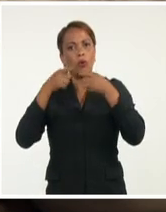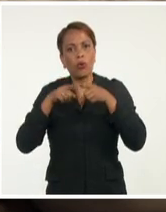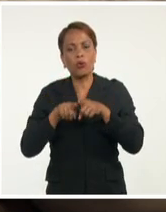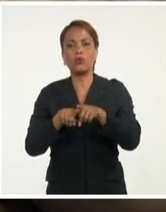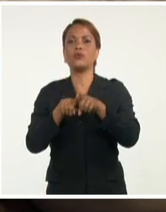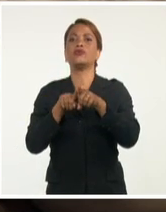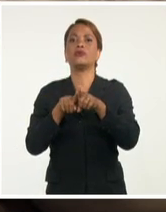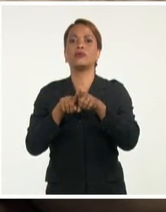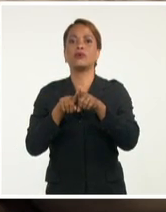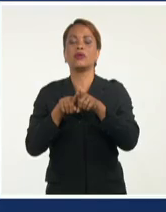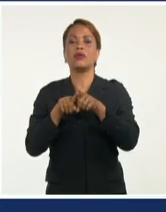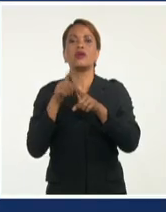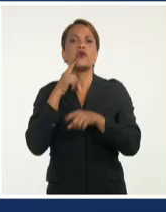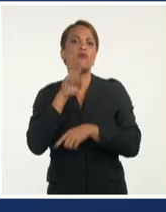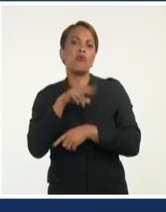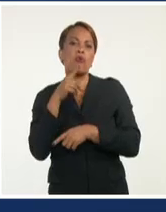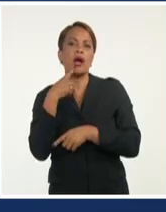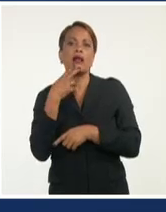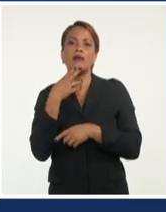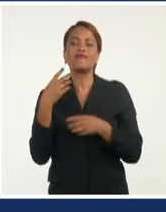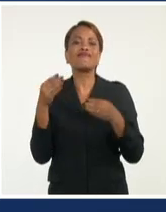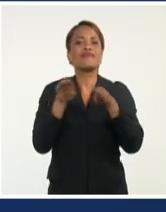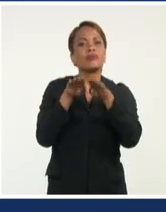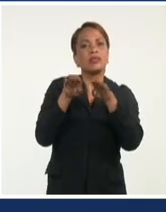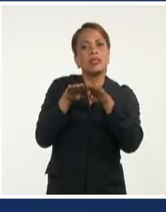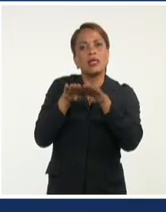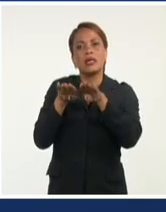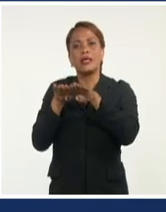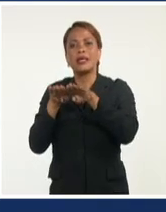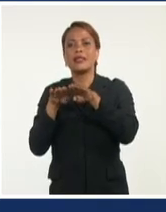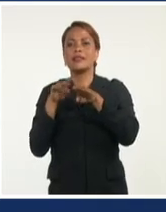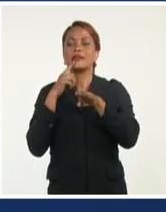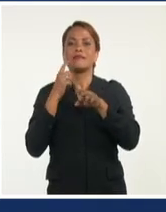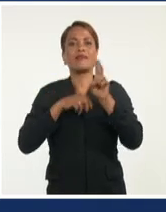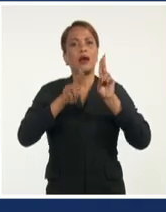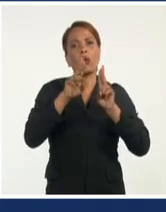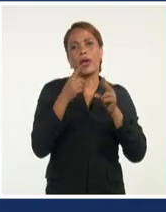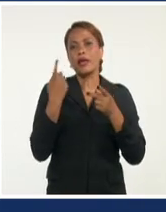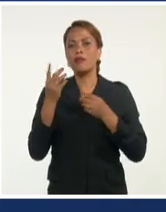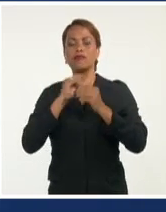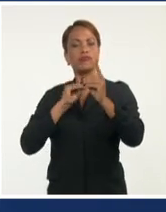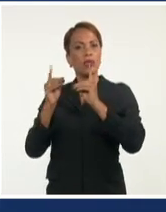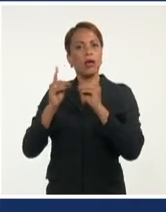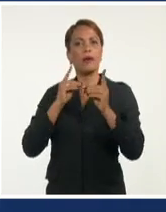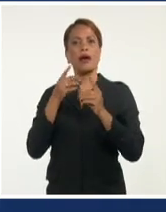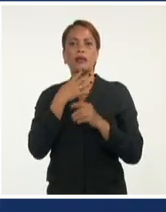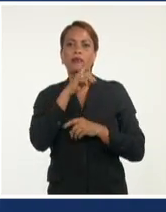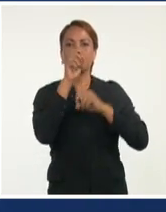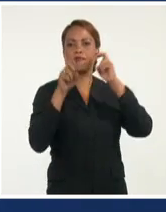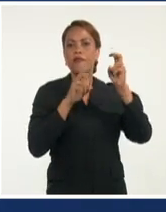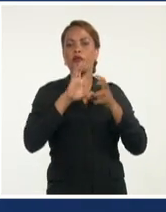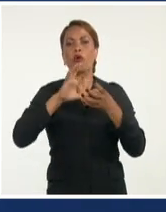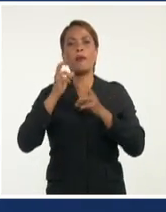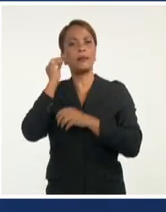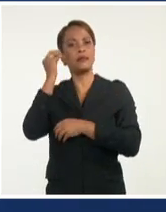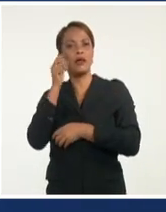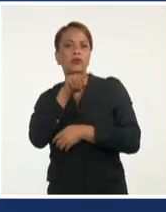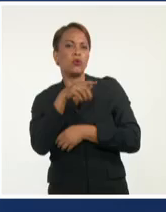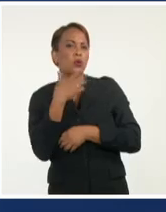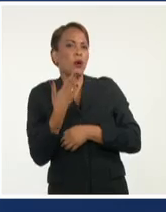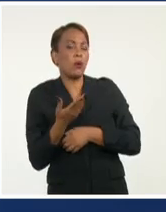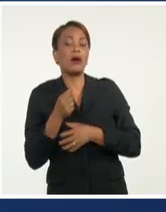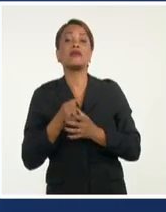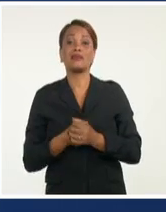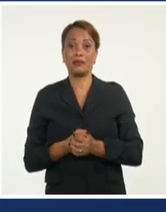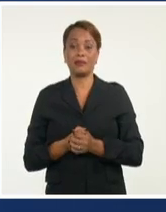más acertados, los logra imponer. Tenemos que lograr una cultura mayor del debate, una cultura mayor del debate. Y ese